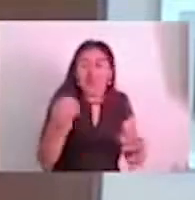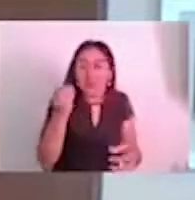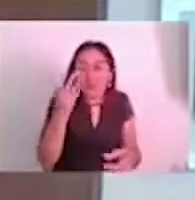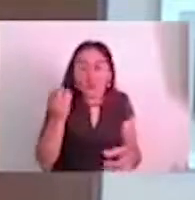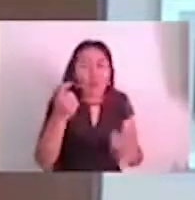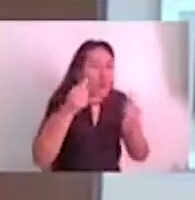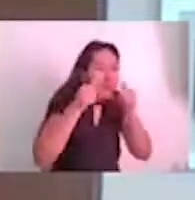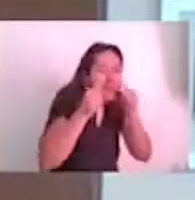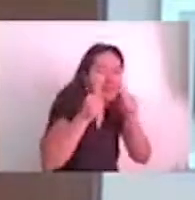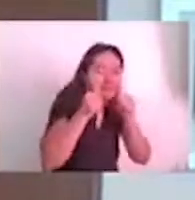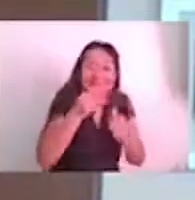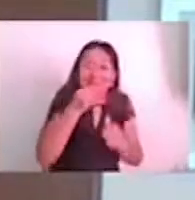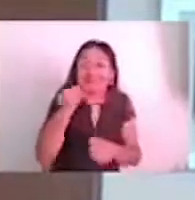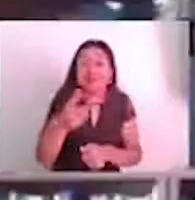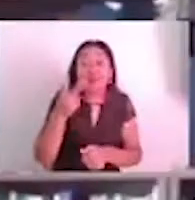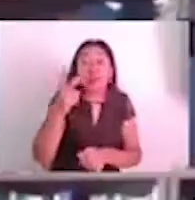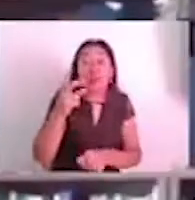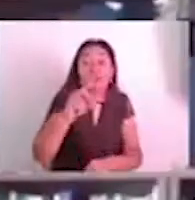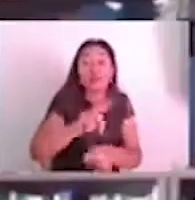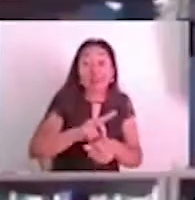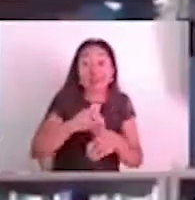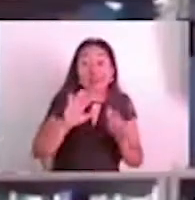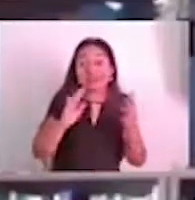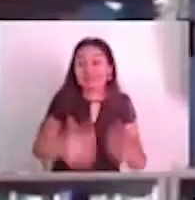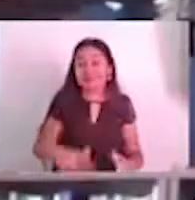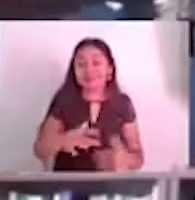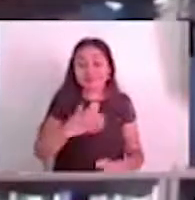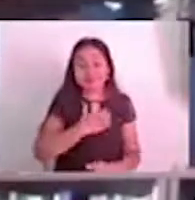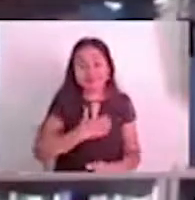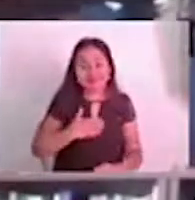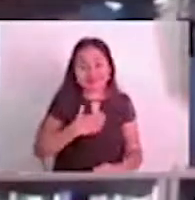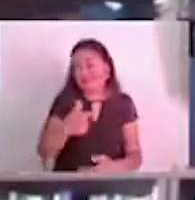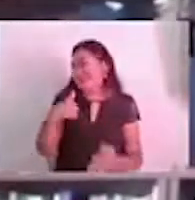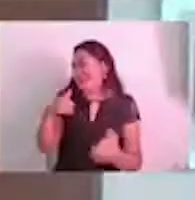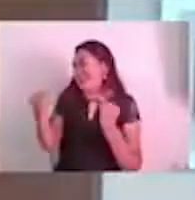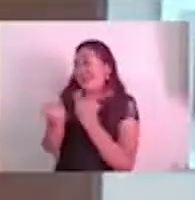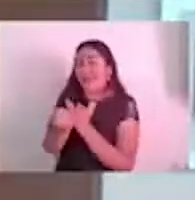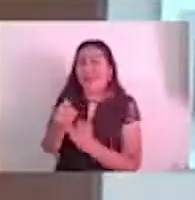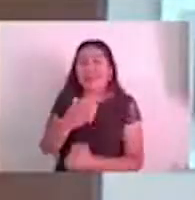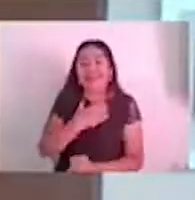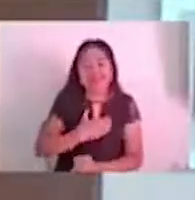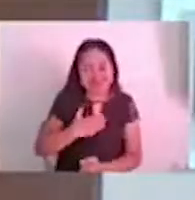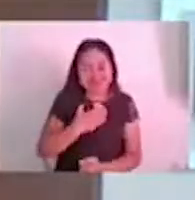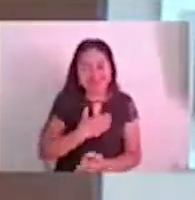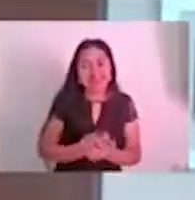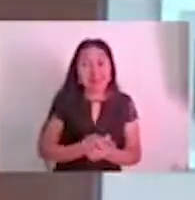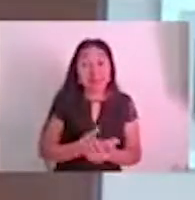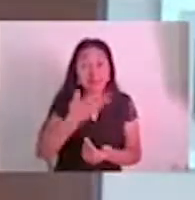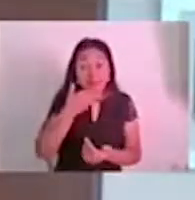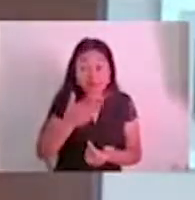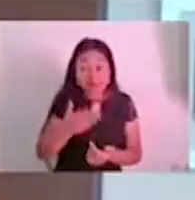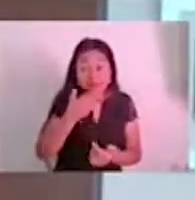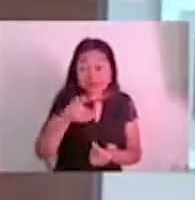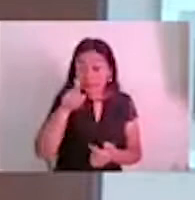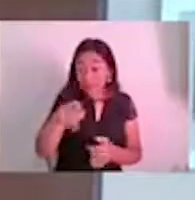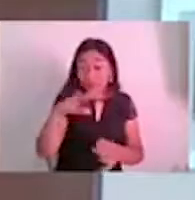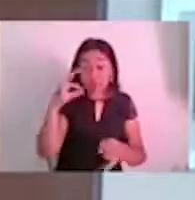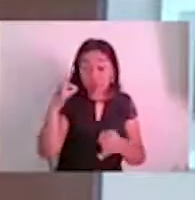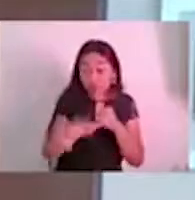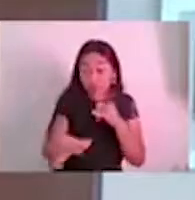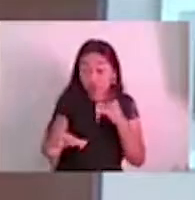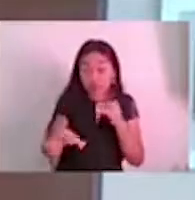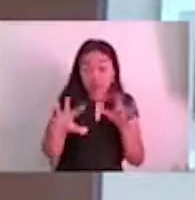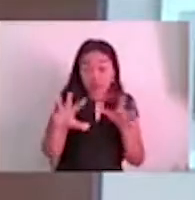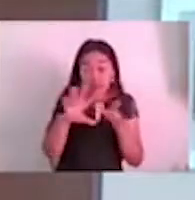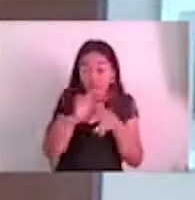esos 2 días, en verdad. Gracias, Eduardo. Sí. Yo también estoy muy contento. Y si quisieras dar algún comentario para que